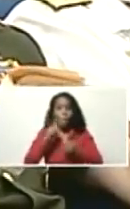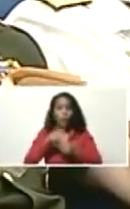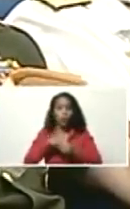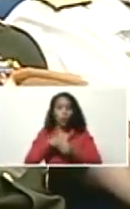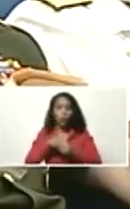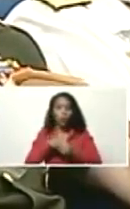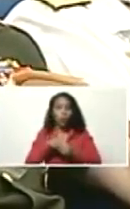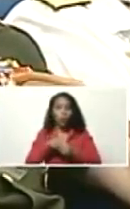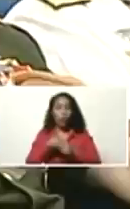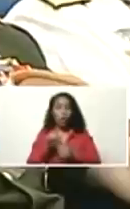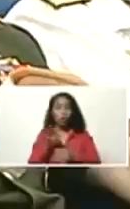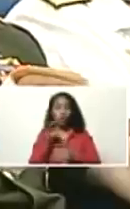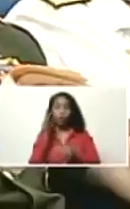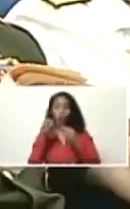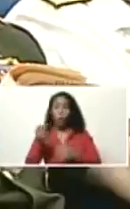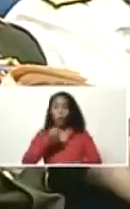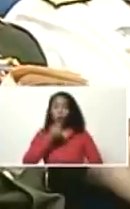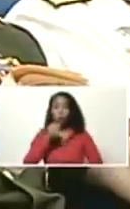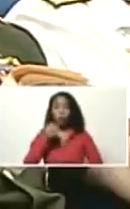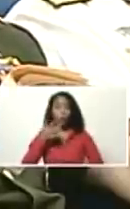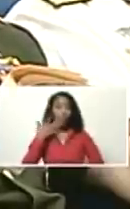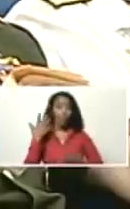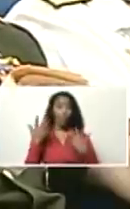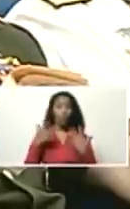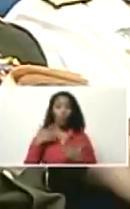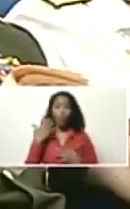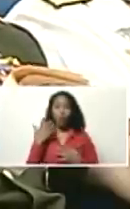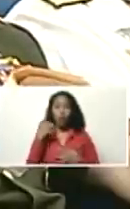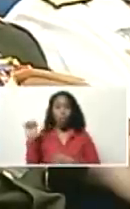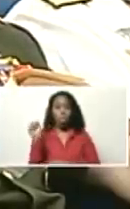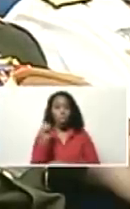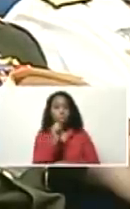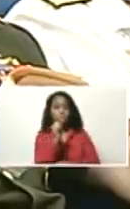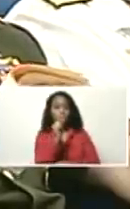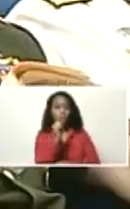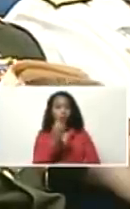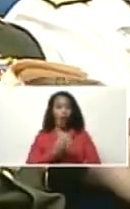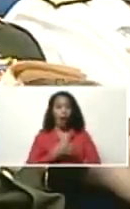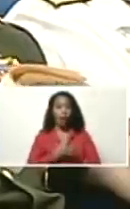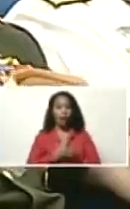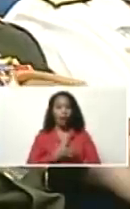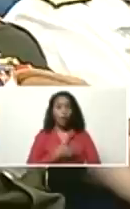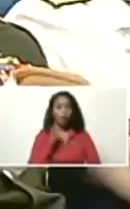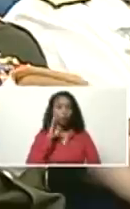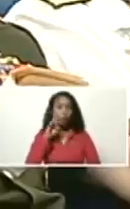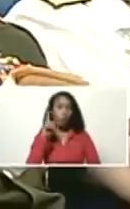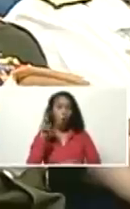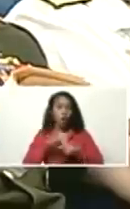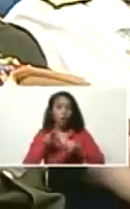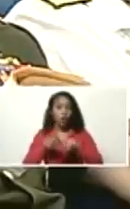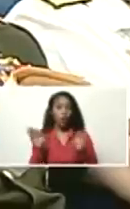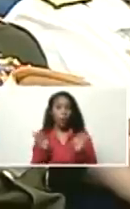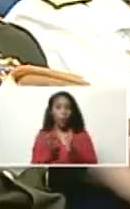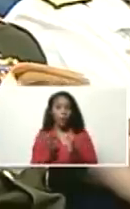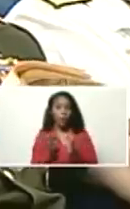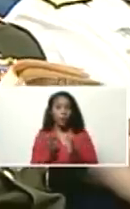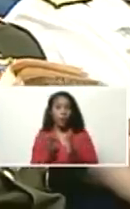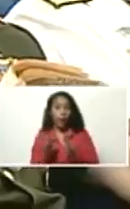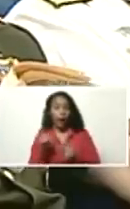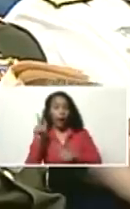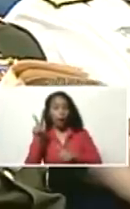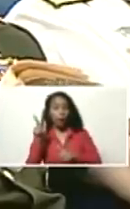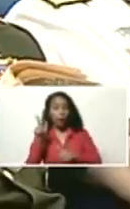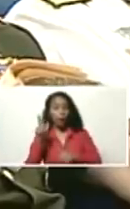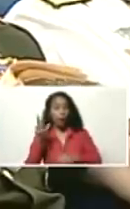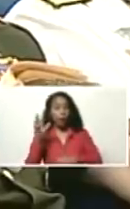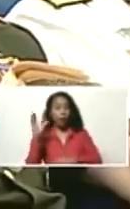las acicaladas periodistas, los desorientados burócratas de la alcaldía metropolitana, los niños bien de la pequeña burguesía caraqueña, unos